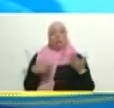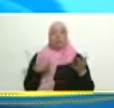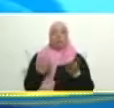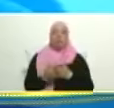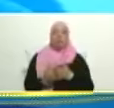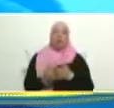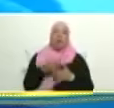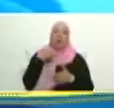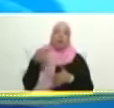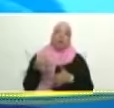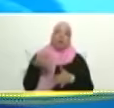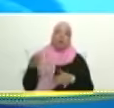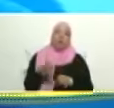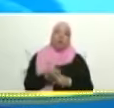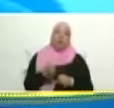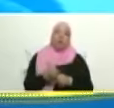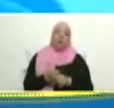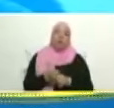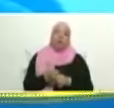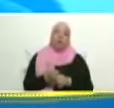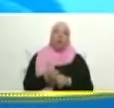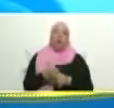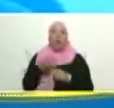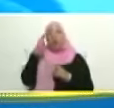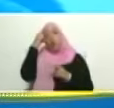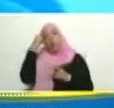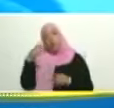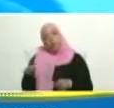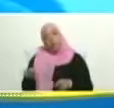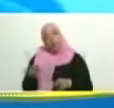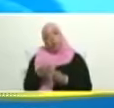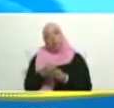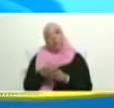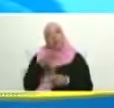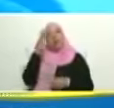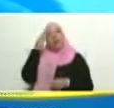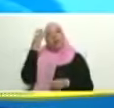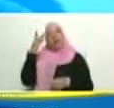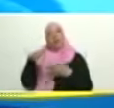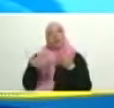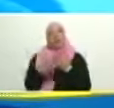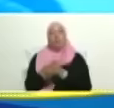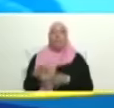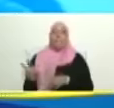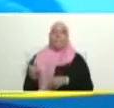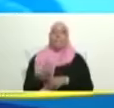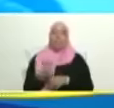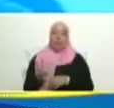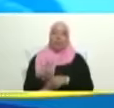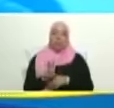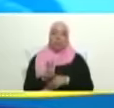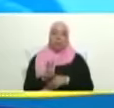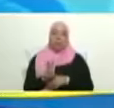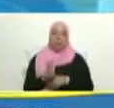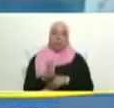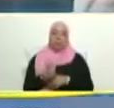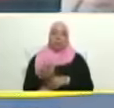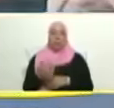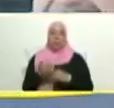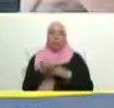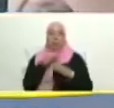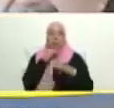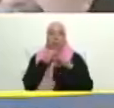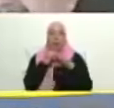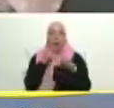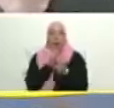somos, para que también nos respeten por eso. Ya saben, quien se mete con Venezuela, se seca. Y el